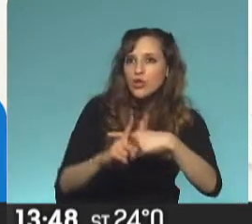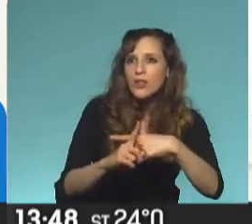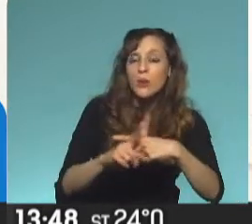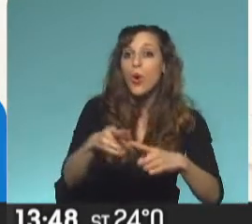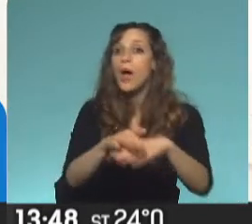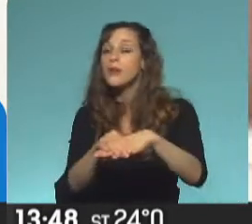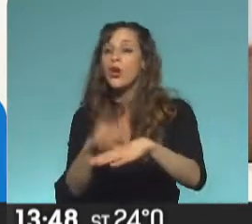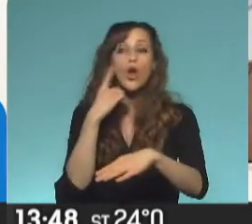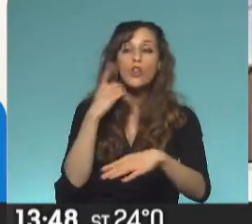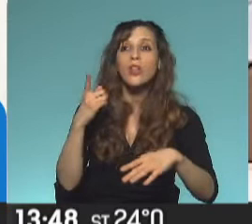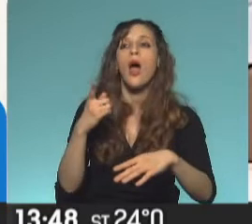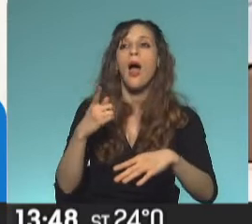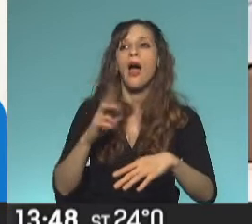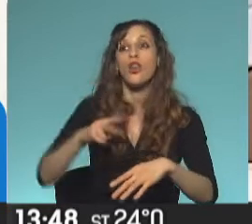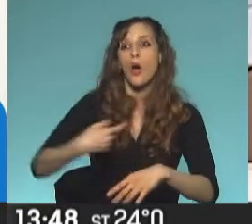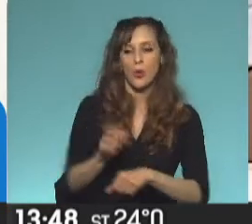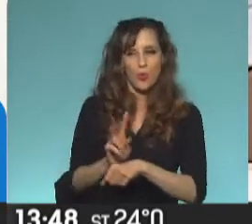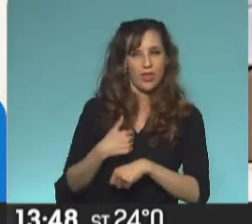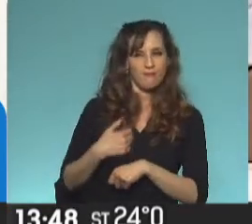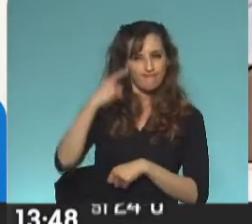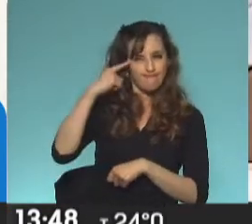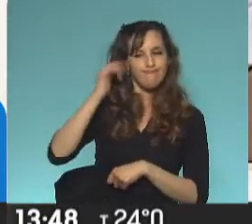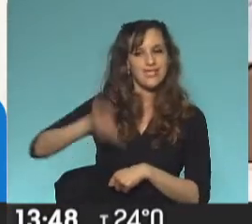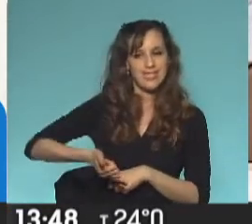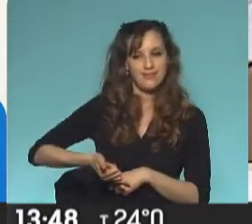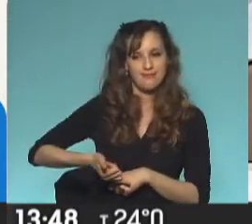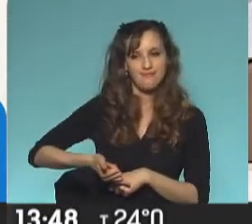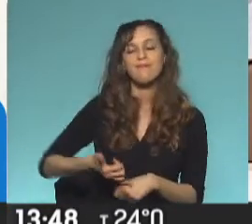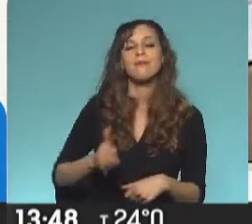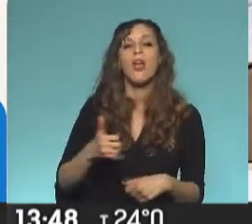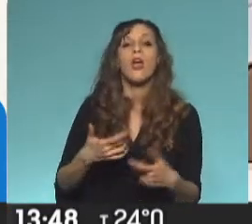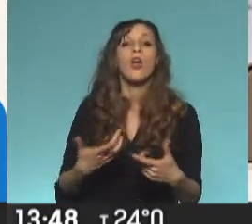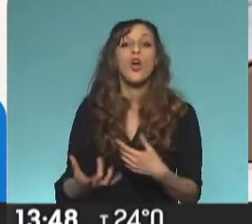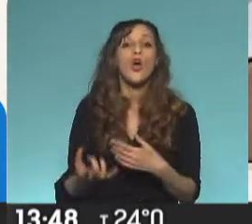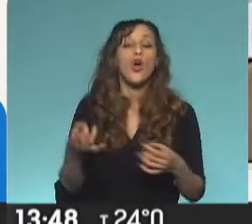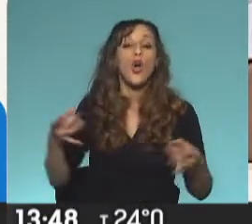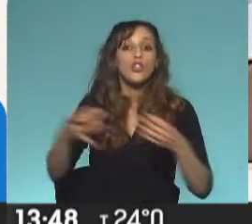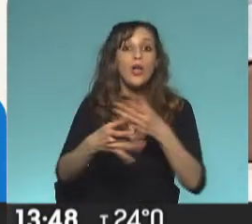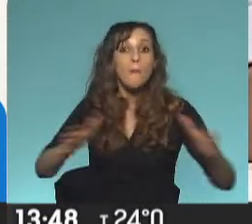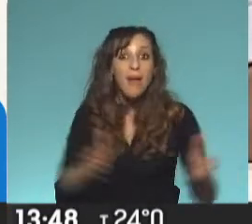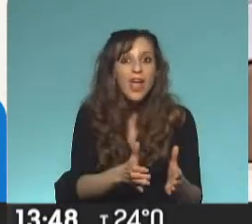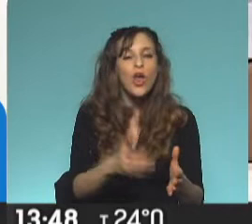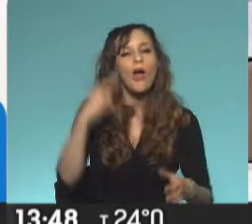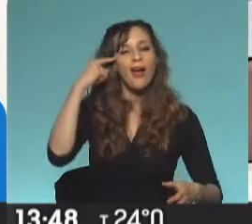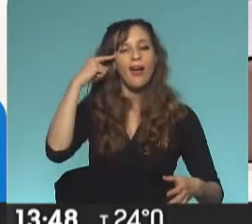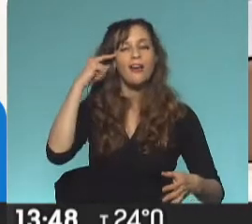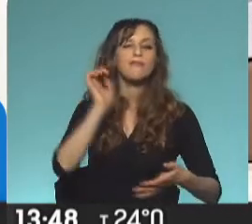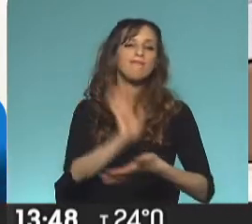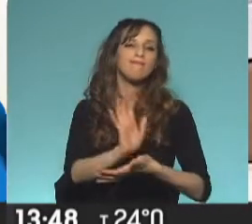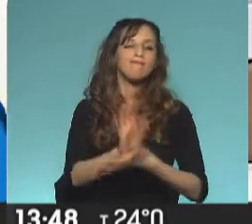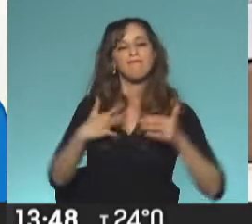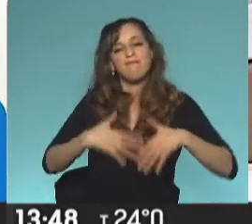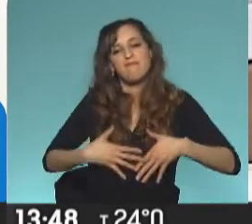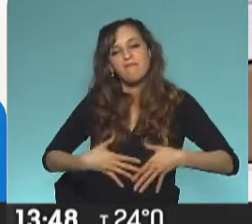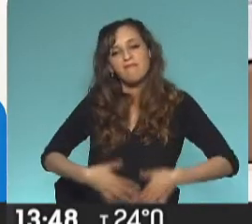conocido se empieza a cuidar más es cierto la reducción de los contagios nos llevó a pensar que esto estaba en una tendencia a la baja